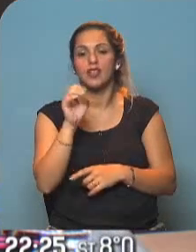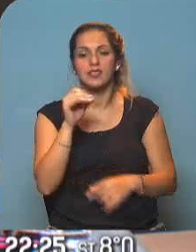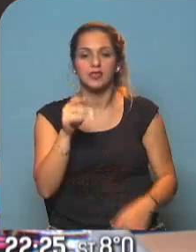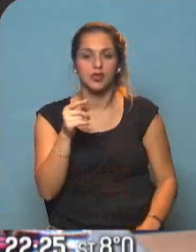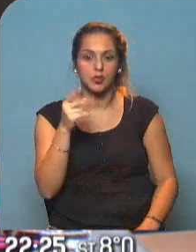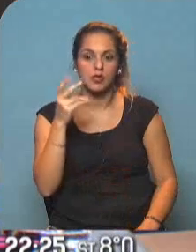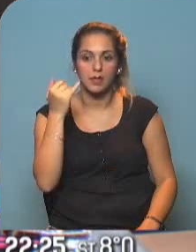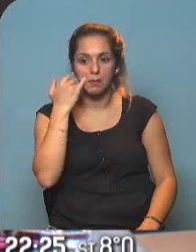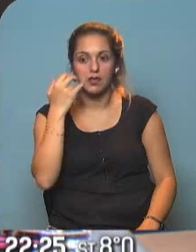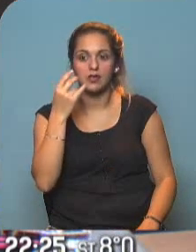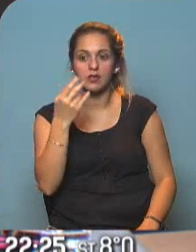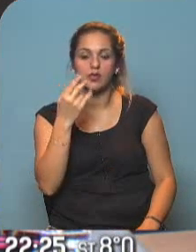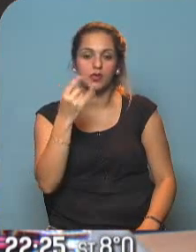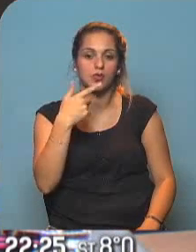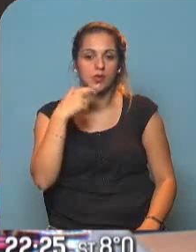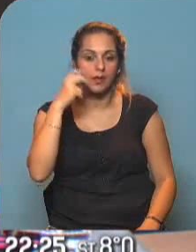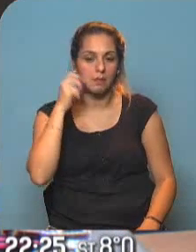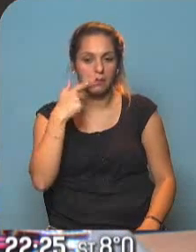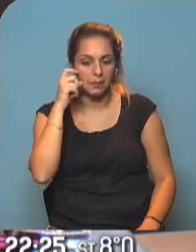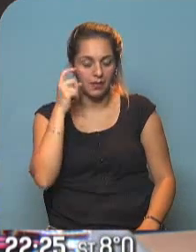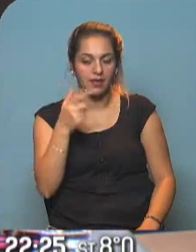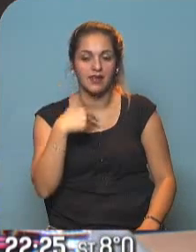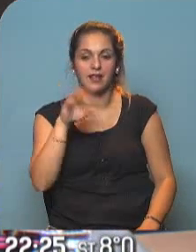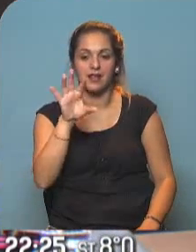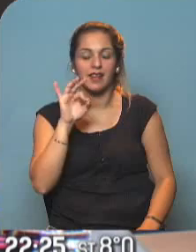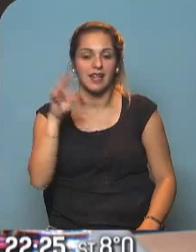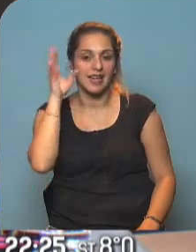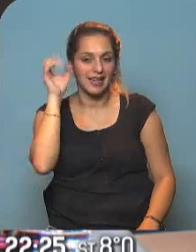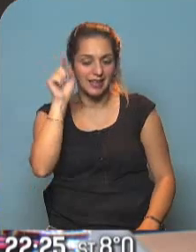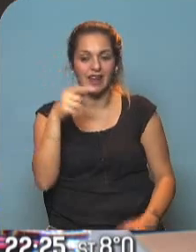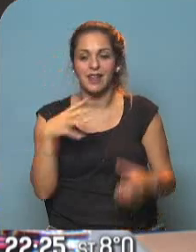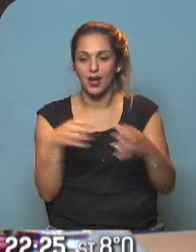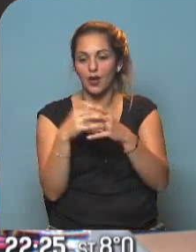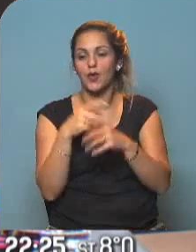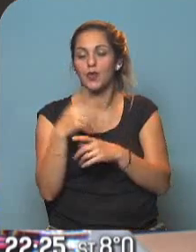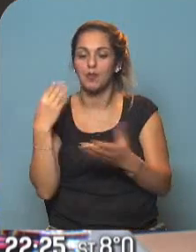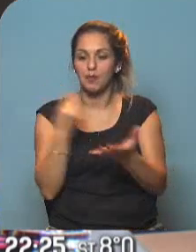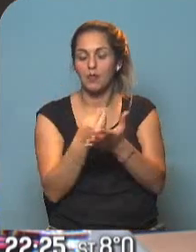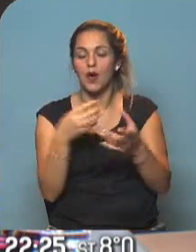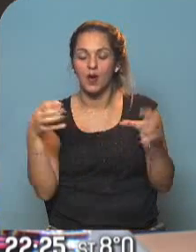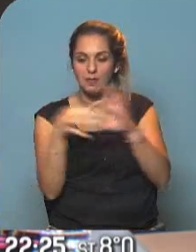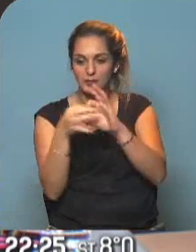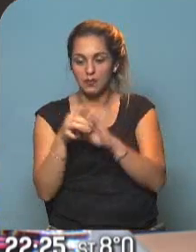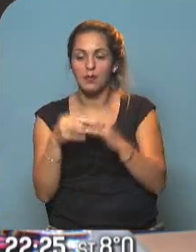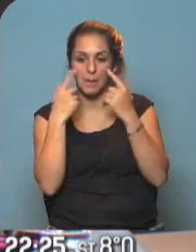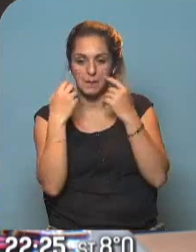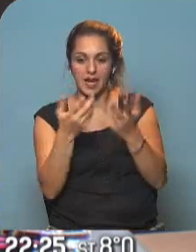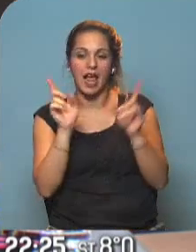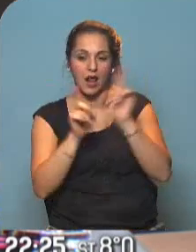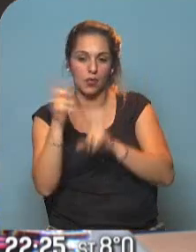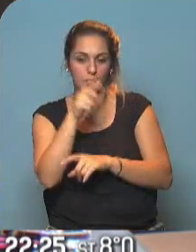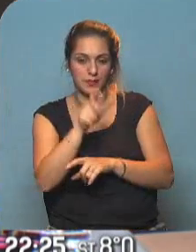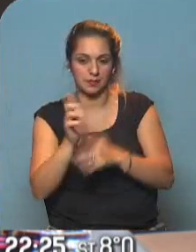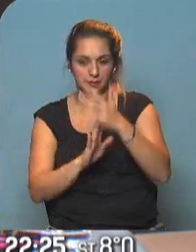Conte, que es el hombre que eligieron justamente los líderes de estos dos partidos que conforman una alianza singular. Escuchamos a algunos de los